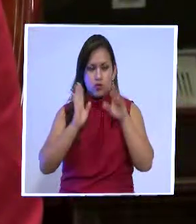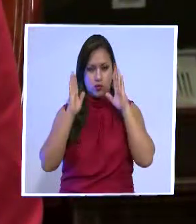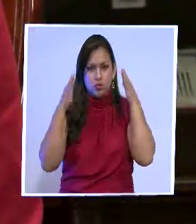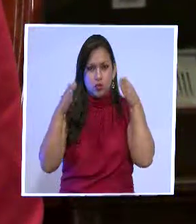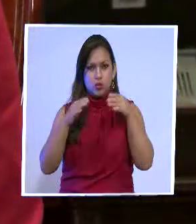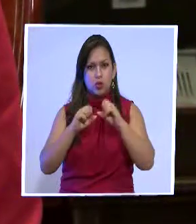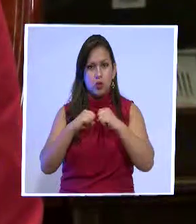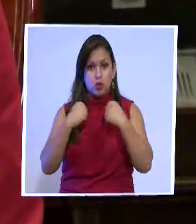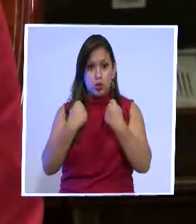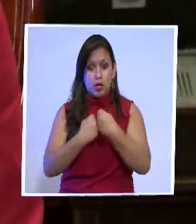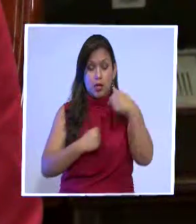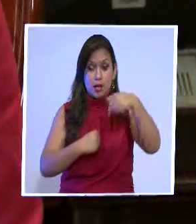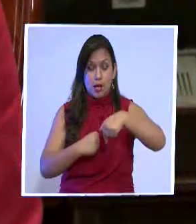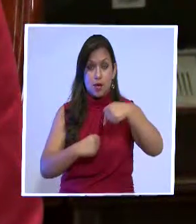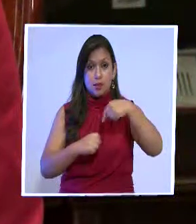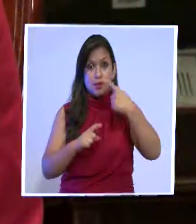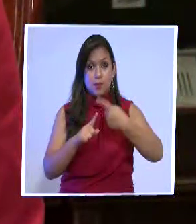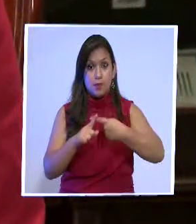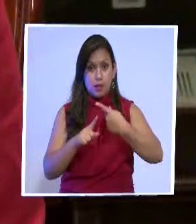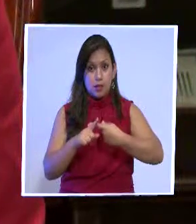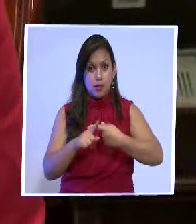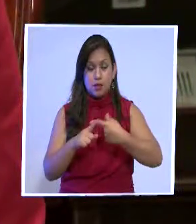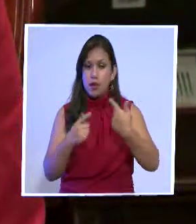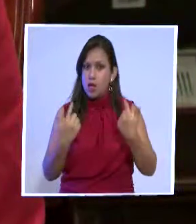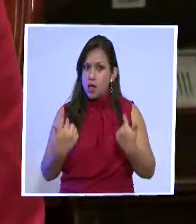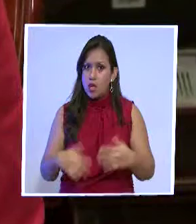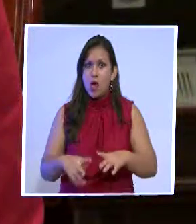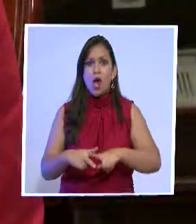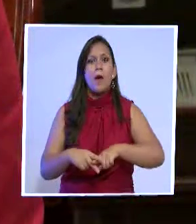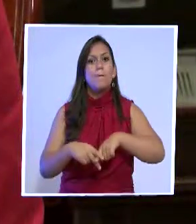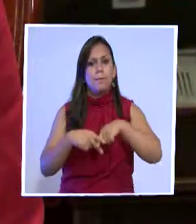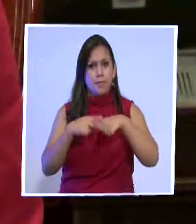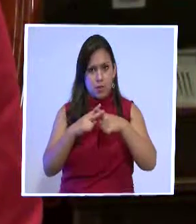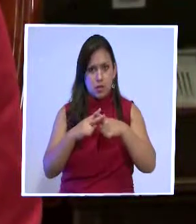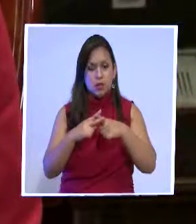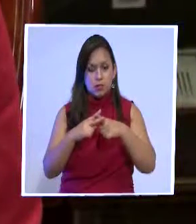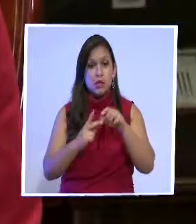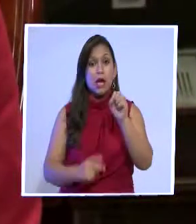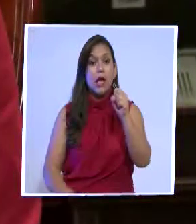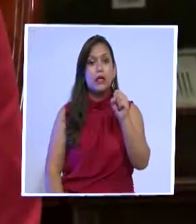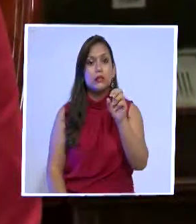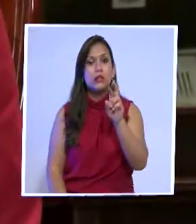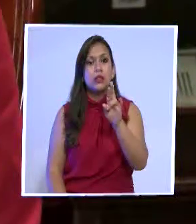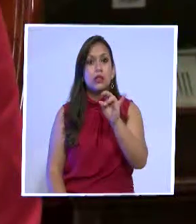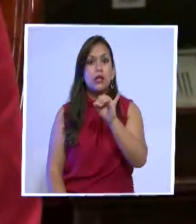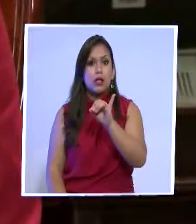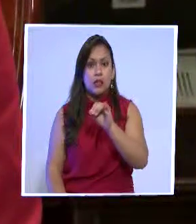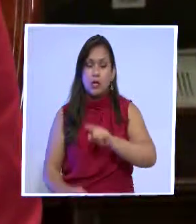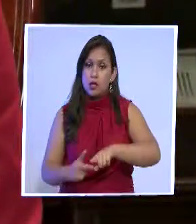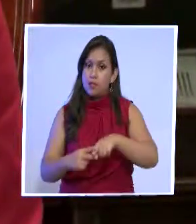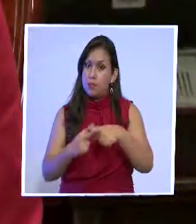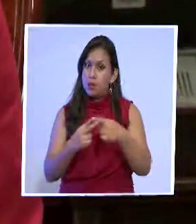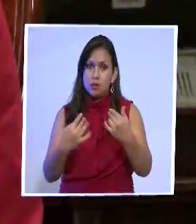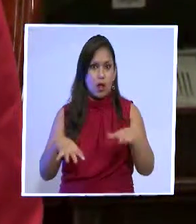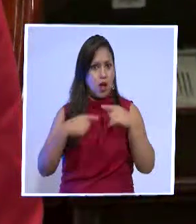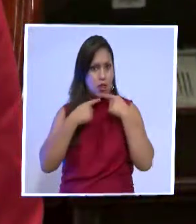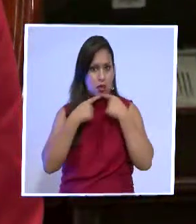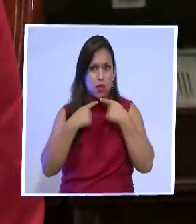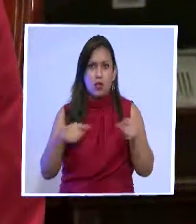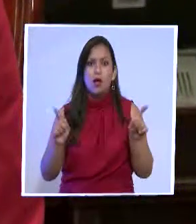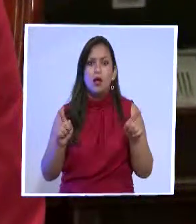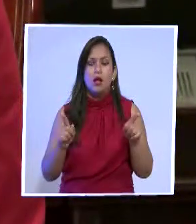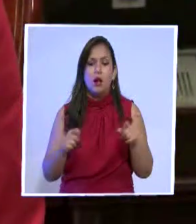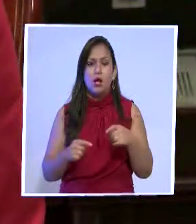y es que este mes los contribuyentes ya deben comenzar a cumplir con las obligaciones tributarias para este año a partir por ejemplo de la